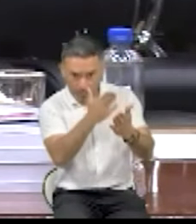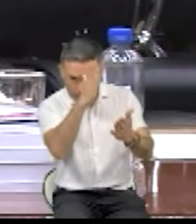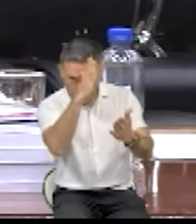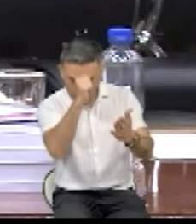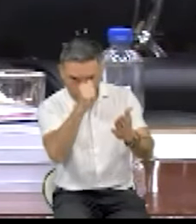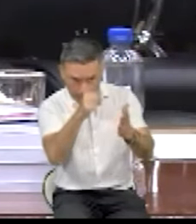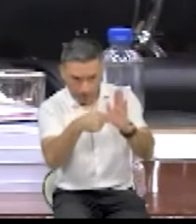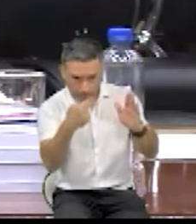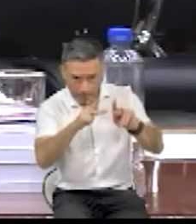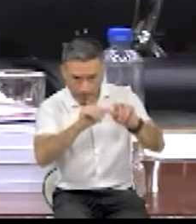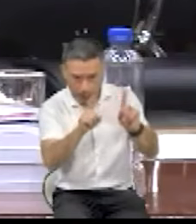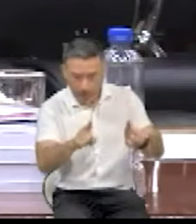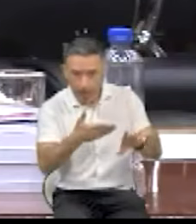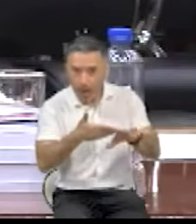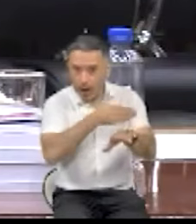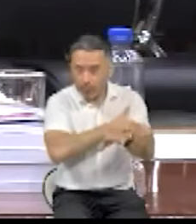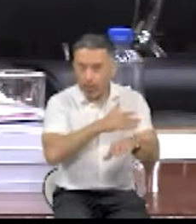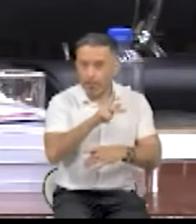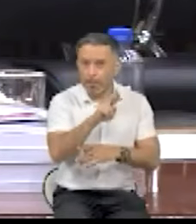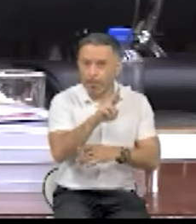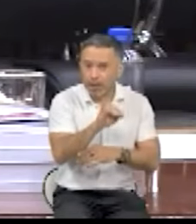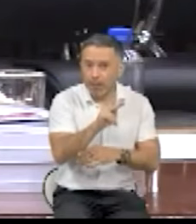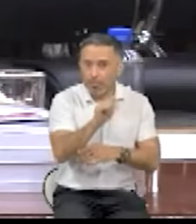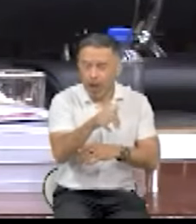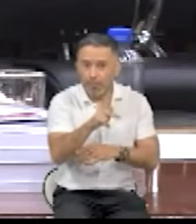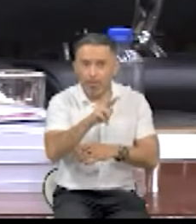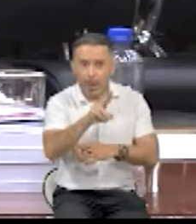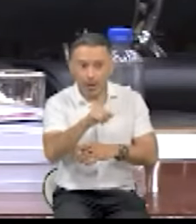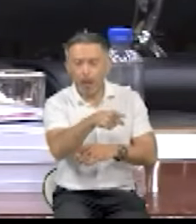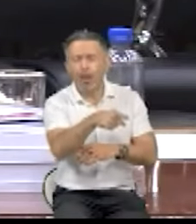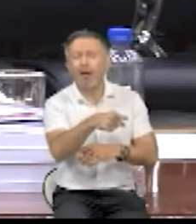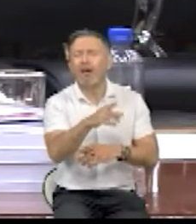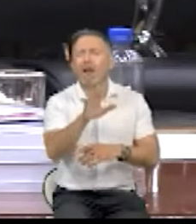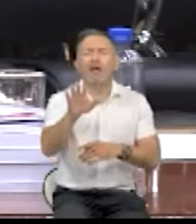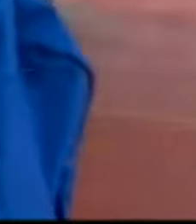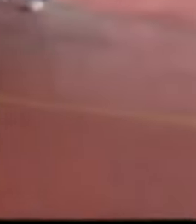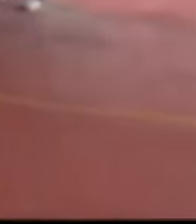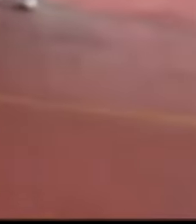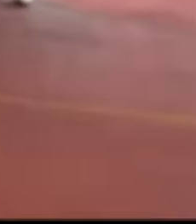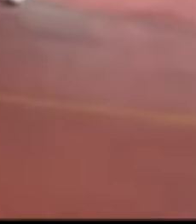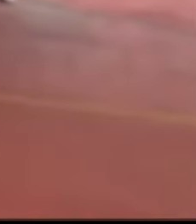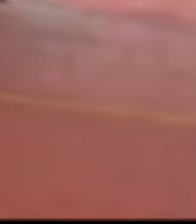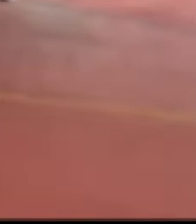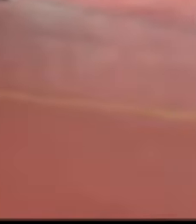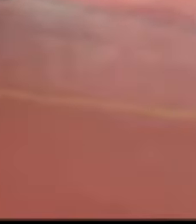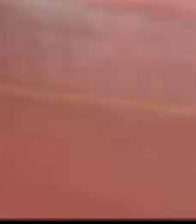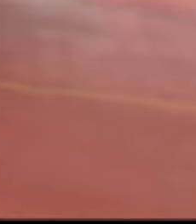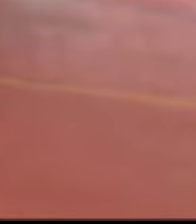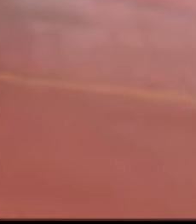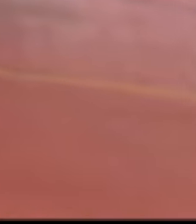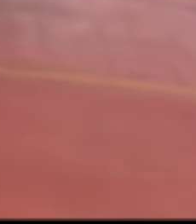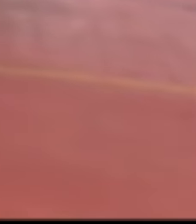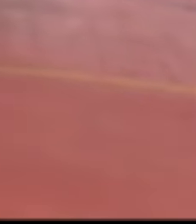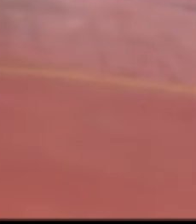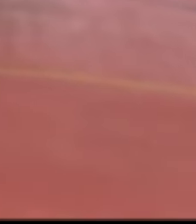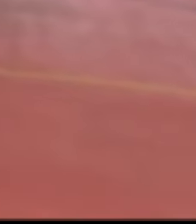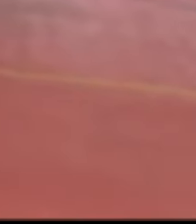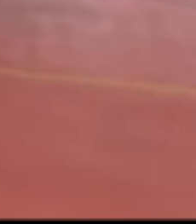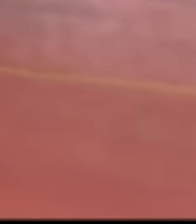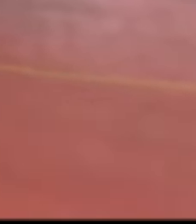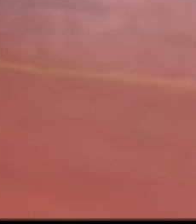poder tener a nuestro 1,500,000 de funcionarios que necesitamos para la elección del 2 de junio, pues hace que en